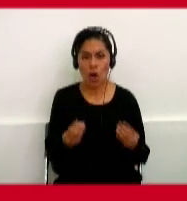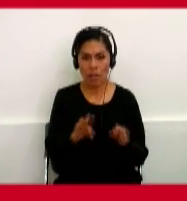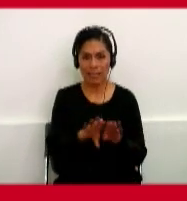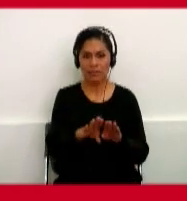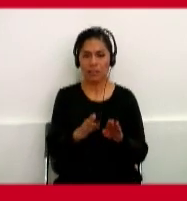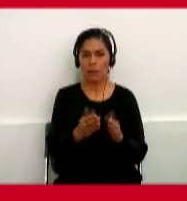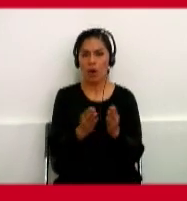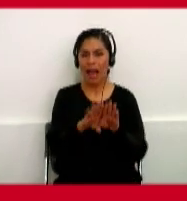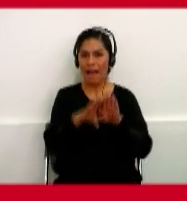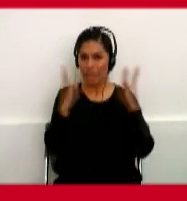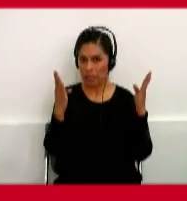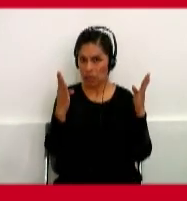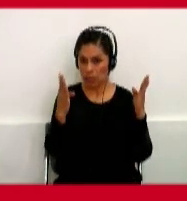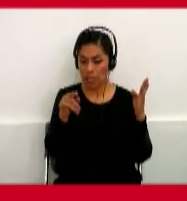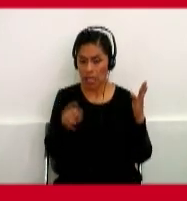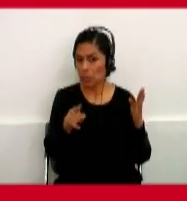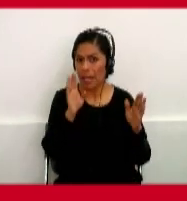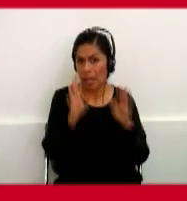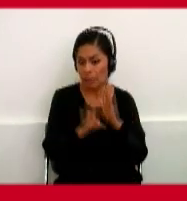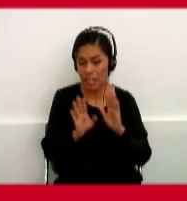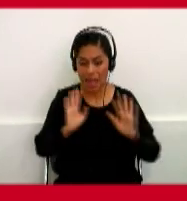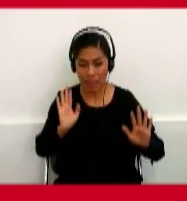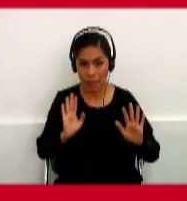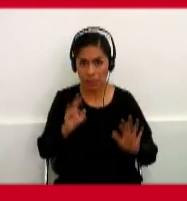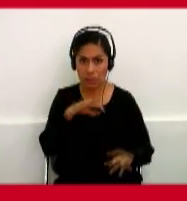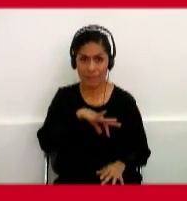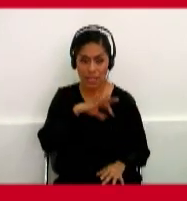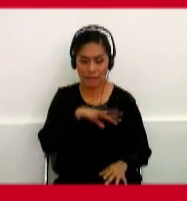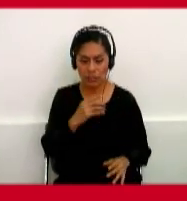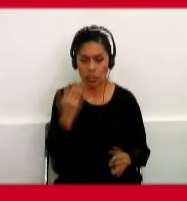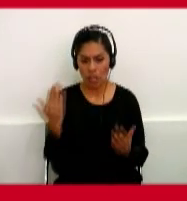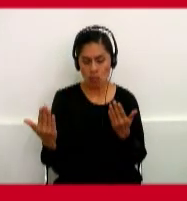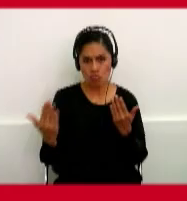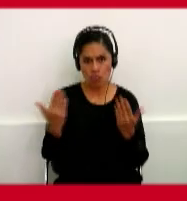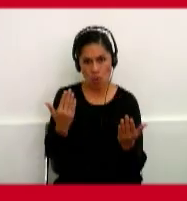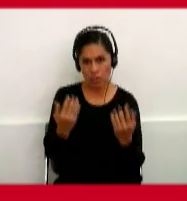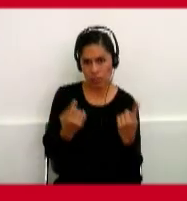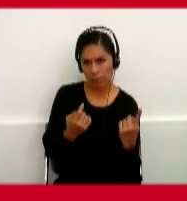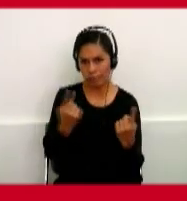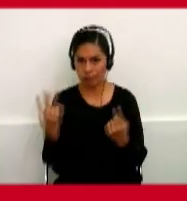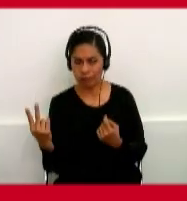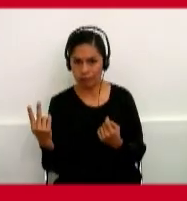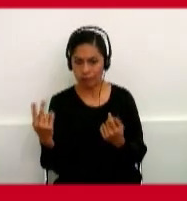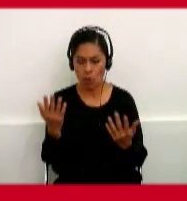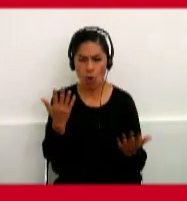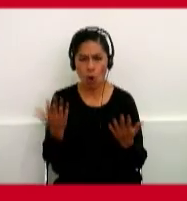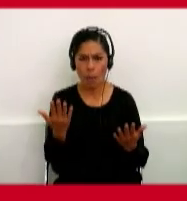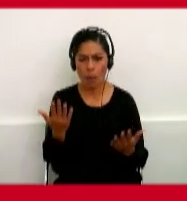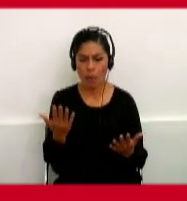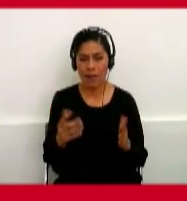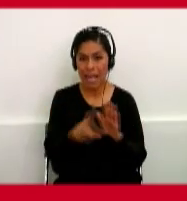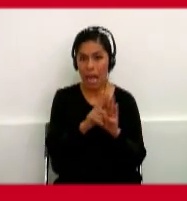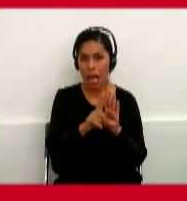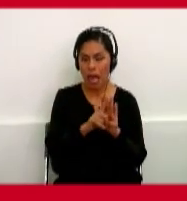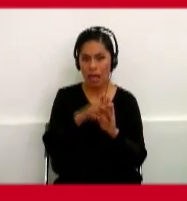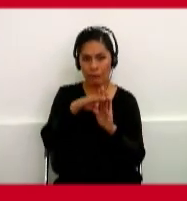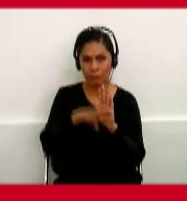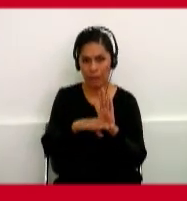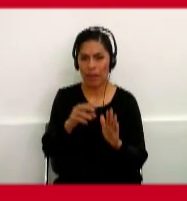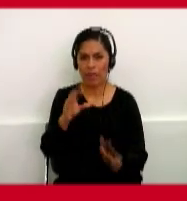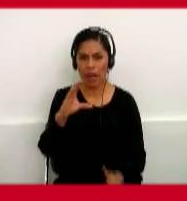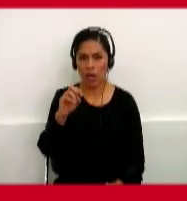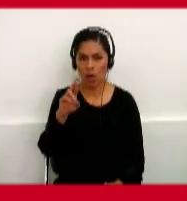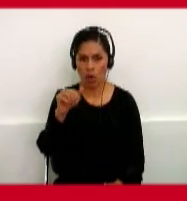¿no? Entonces, solamente como ejemplo, los beneficios que uno podría tener entre uno y otro por el hecho de la reducción de la ley de corte.